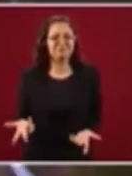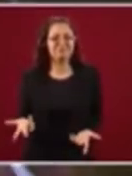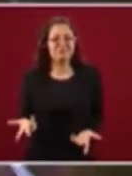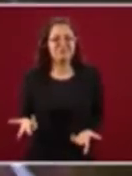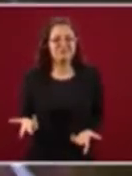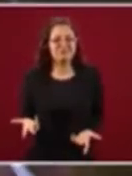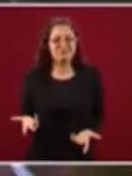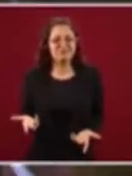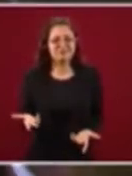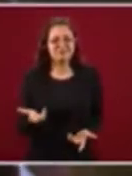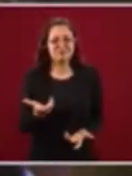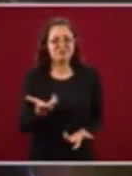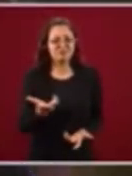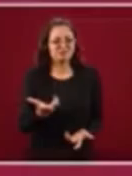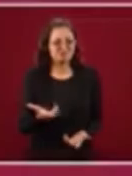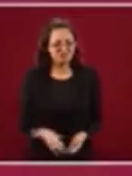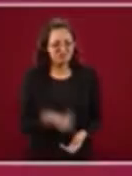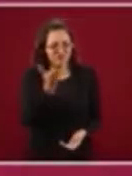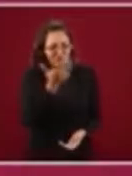está